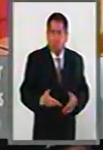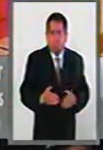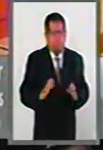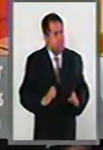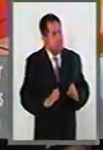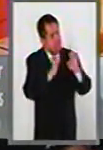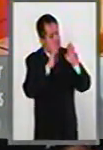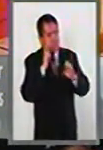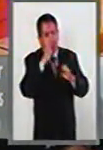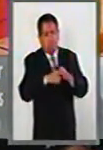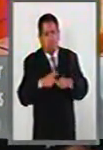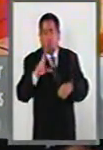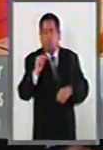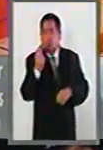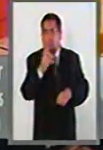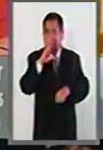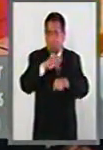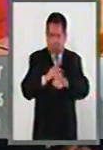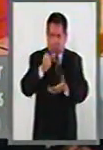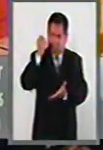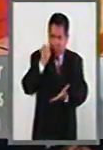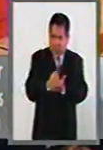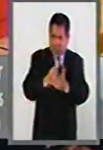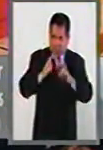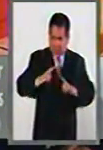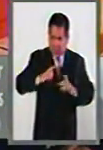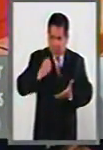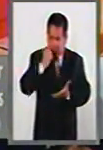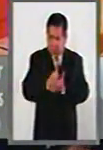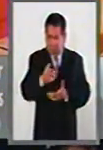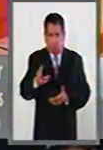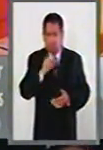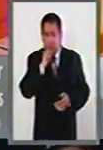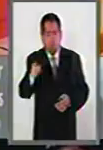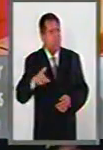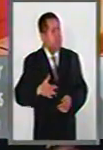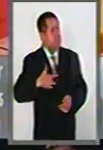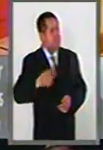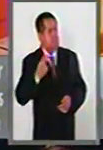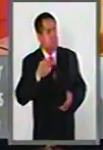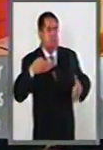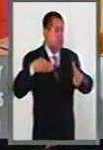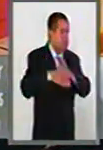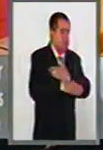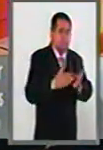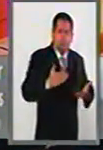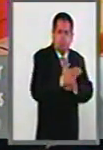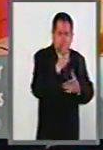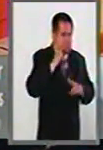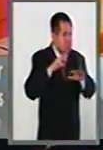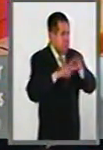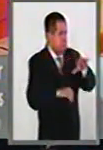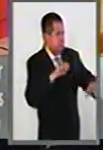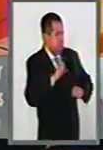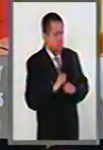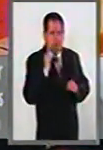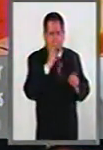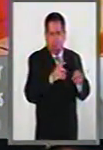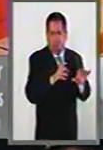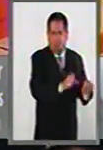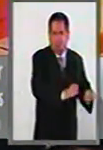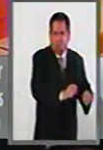edificio, sin autorización judicial cuando sea necesario para repeler una agresión.